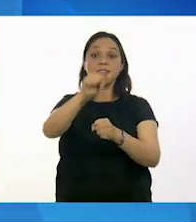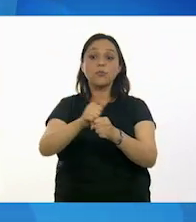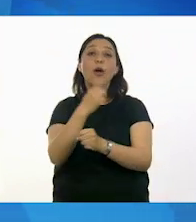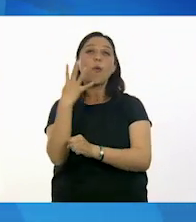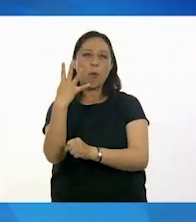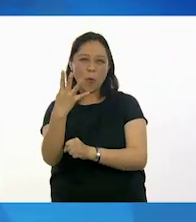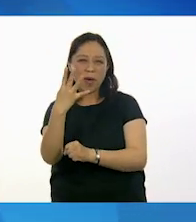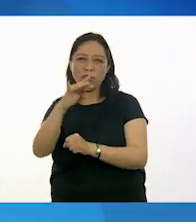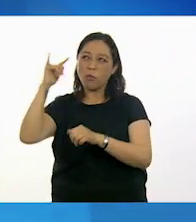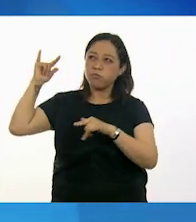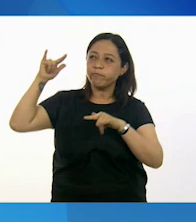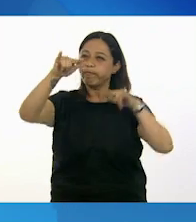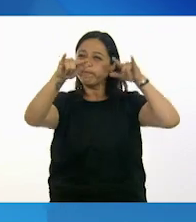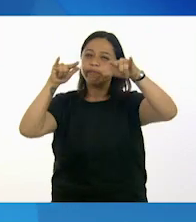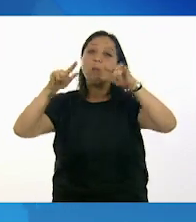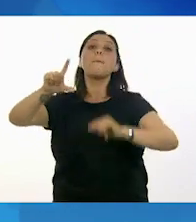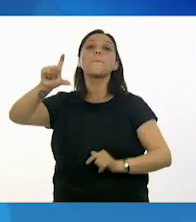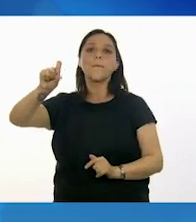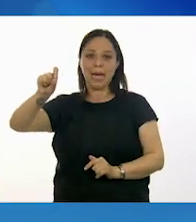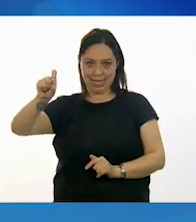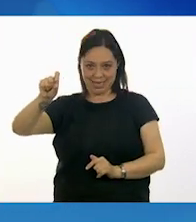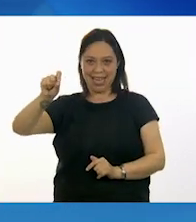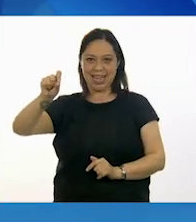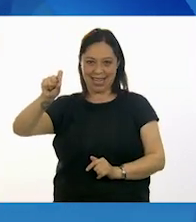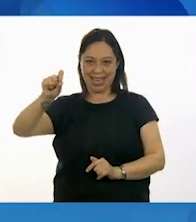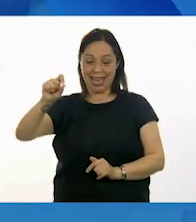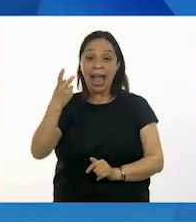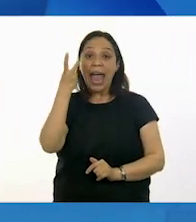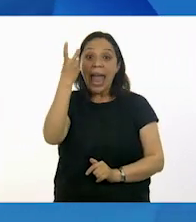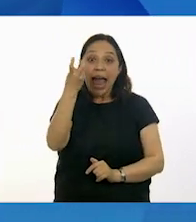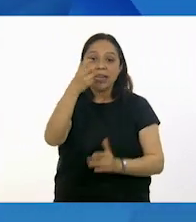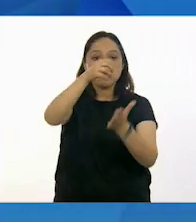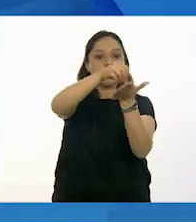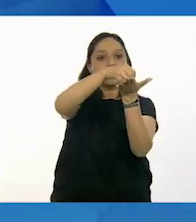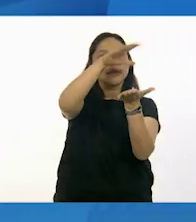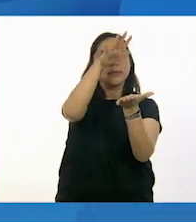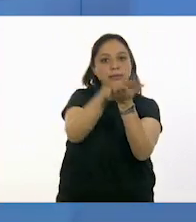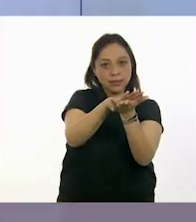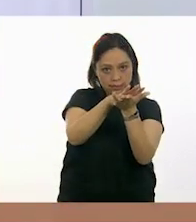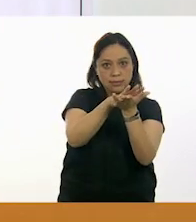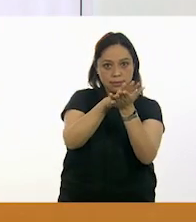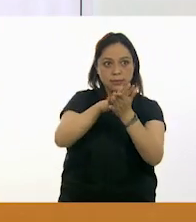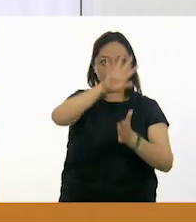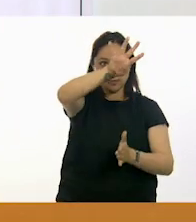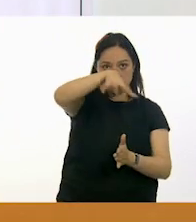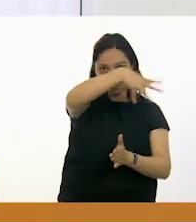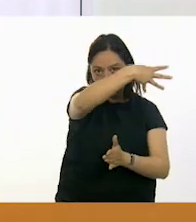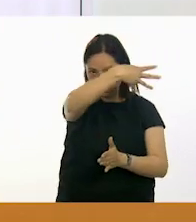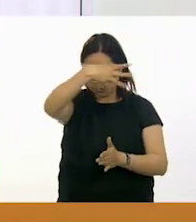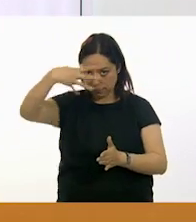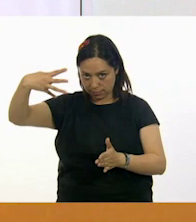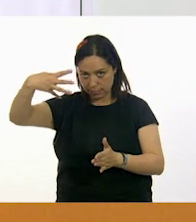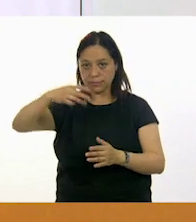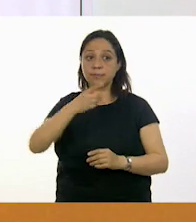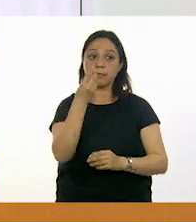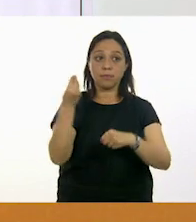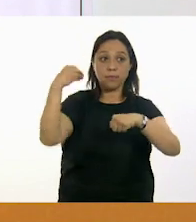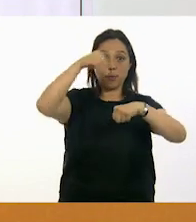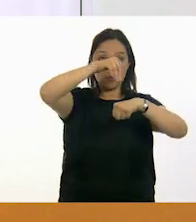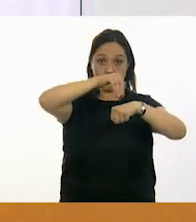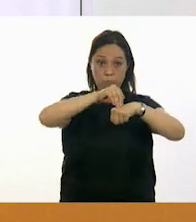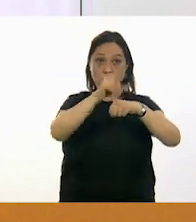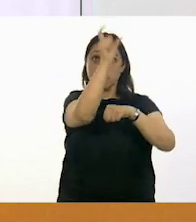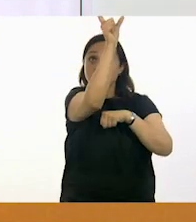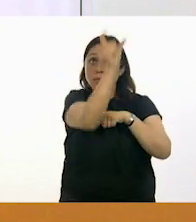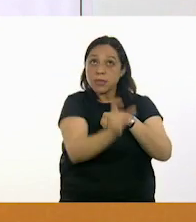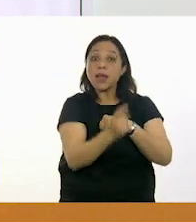pista 4, nuevamente 20 aviones. Entonces, eso lo vamos a registrar en nuestra tabla. Perfecto. Vamos a poner. Pista 1 eran